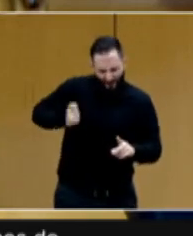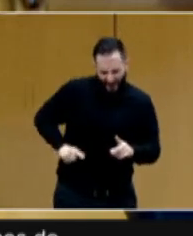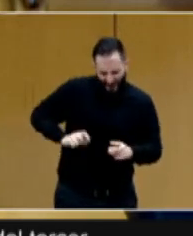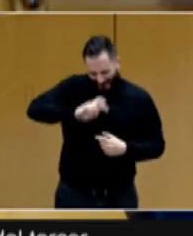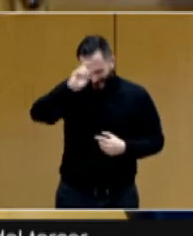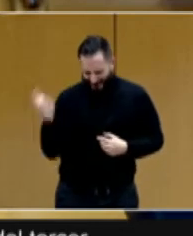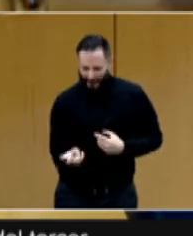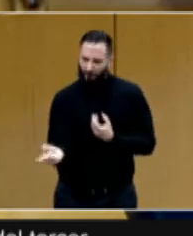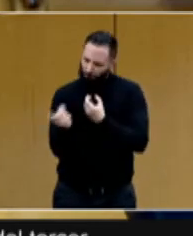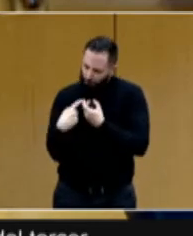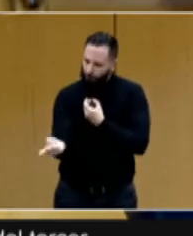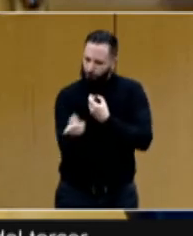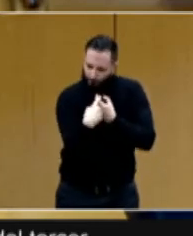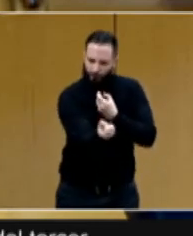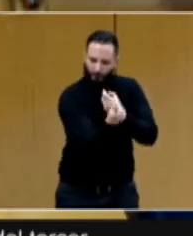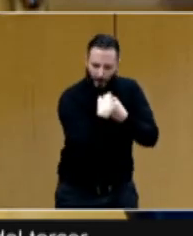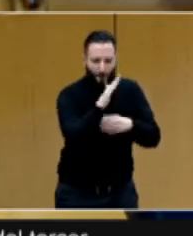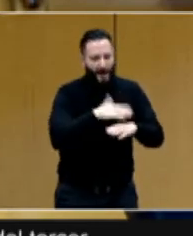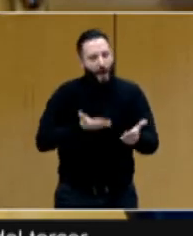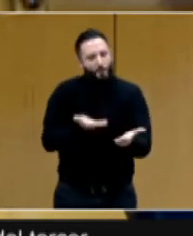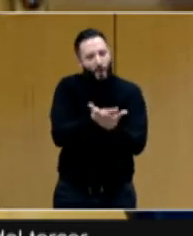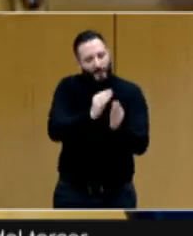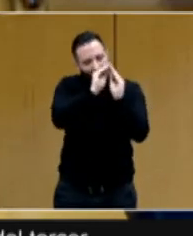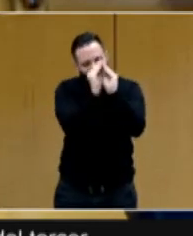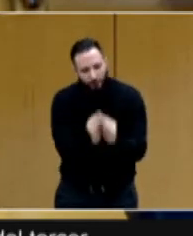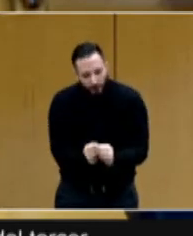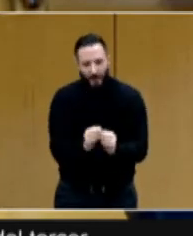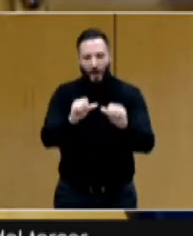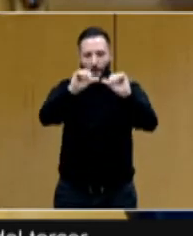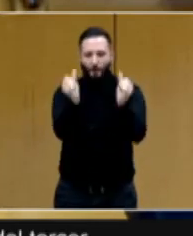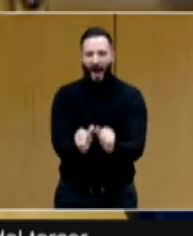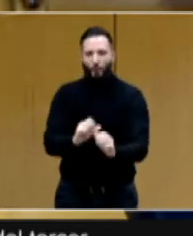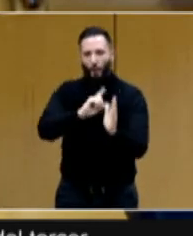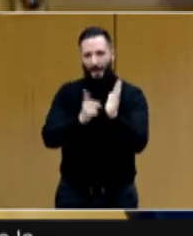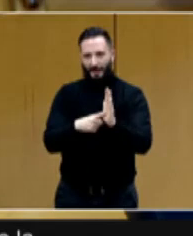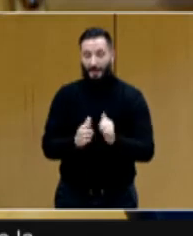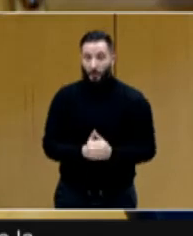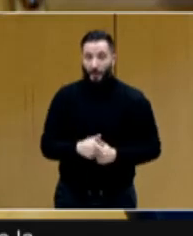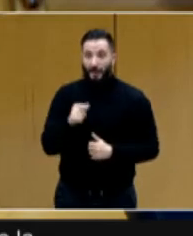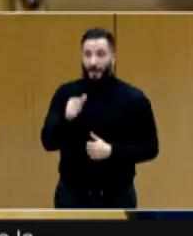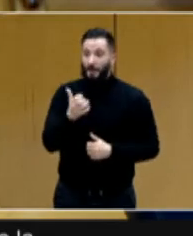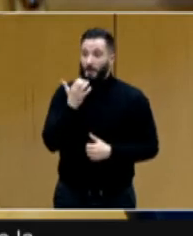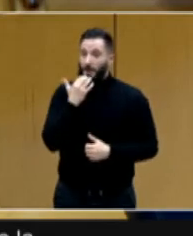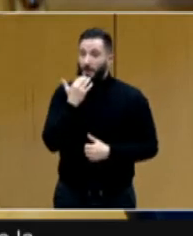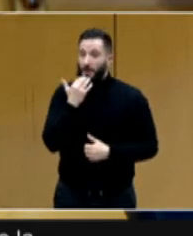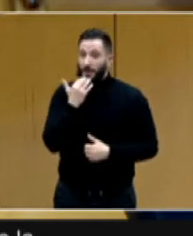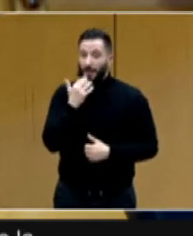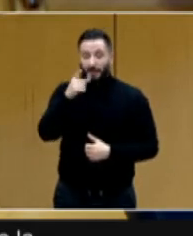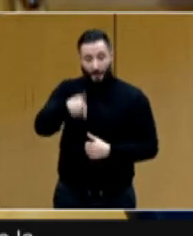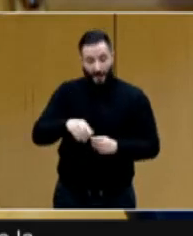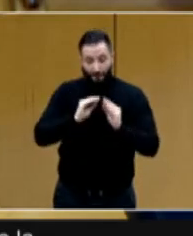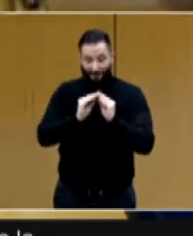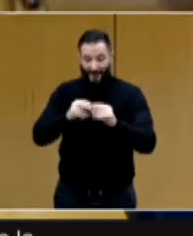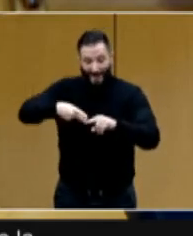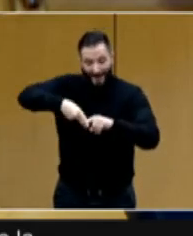enriqueciendo la propuesta en un marco pre legislativo esto se vino acompañado en varios momentos también de talleres talleres en